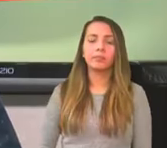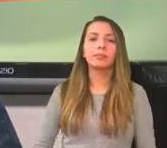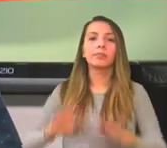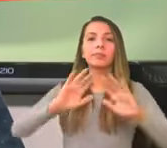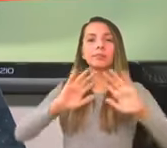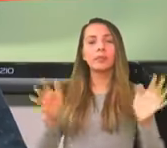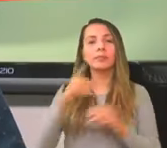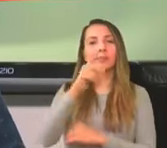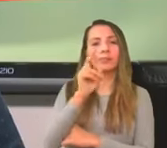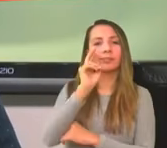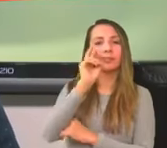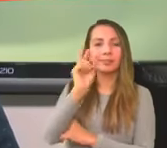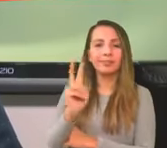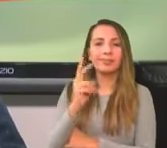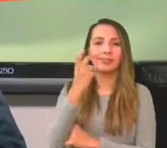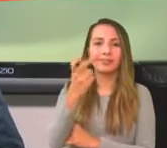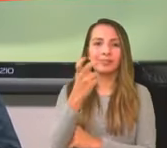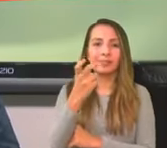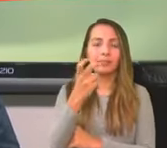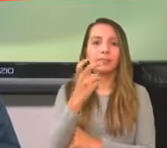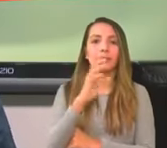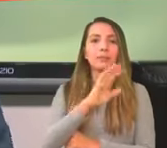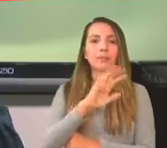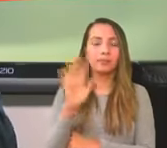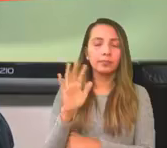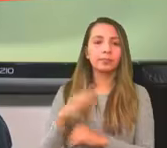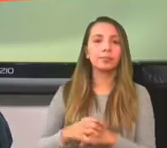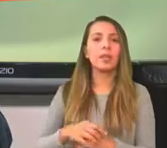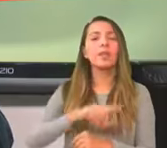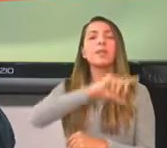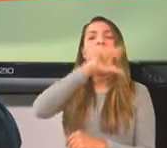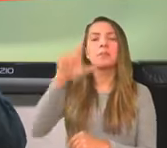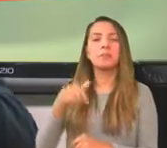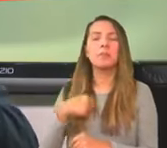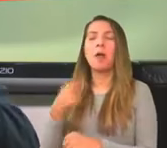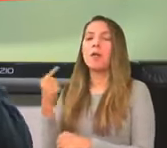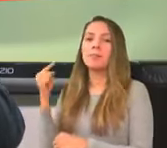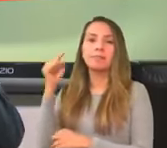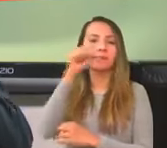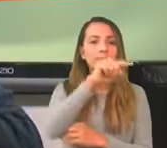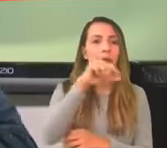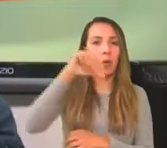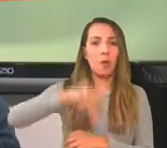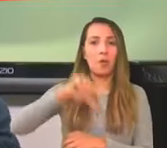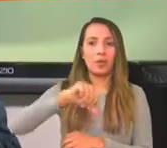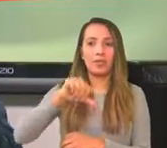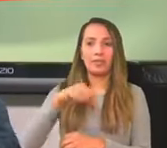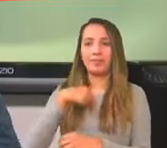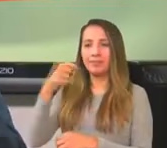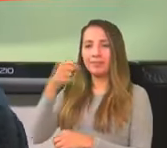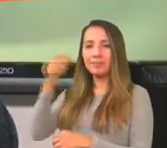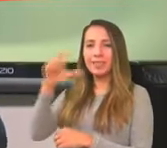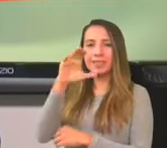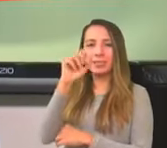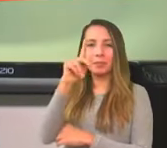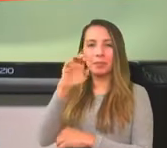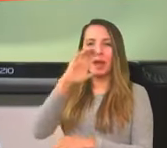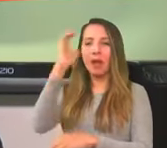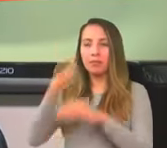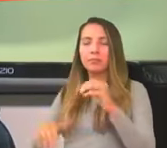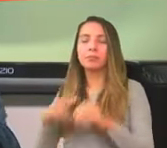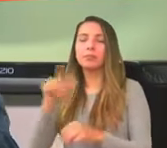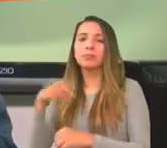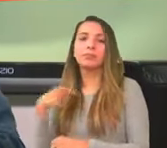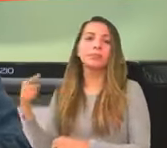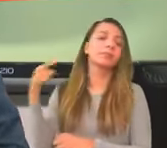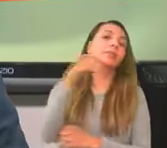lo tienen, ahí tienen esto. Y me fui al nodo vial el día de hoy después de esta rueda de prensa y de ahí me trasladé a Aguas